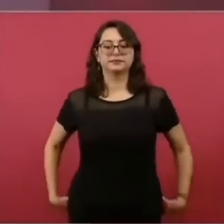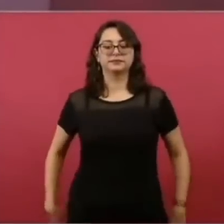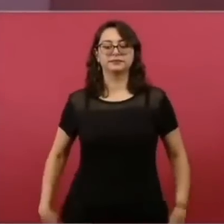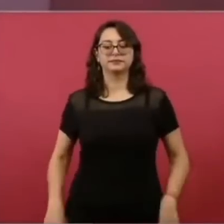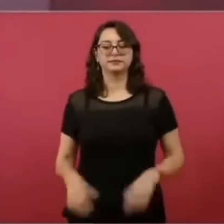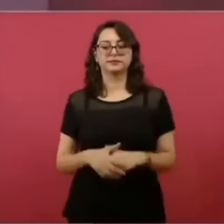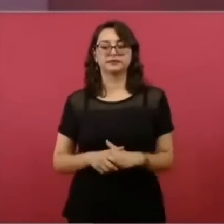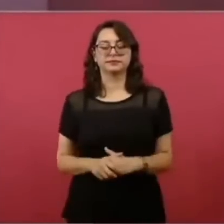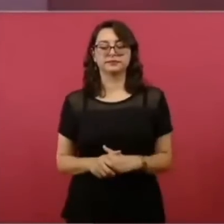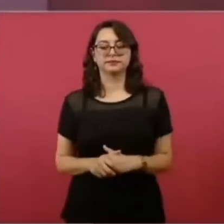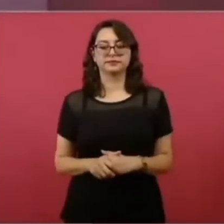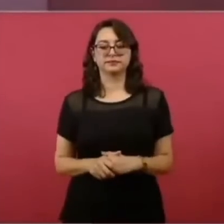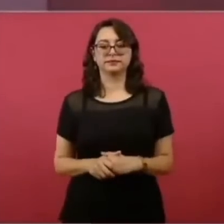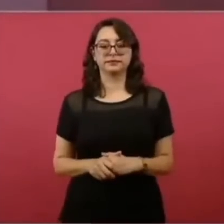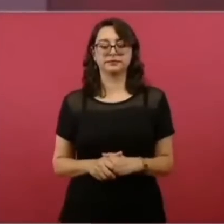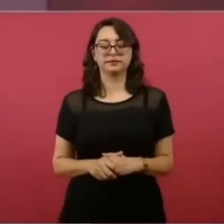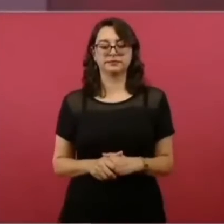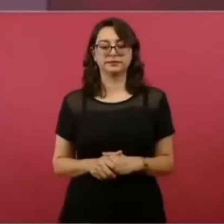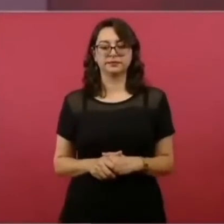PRM.